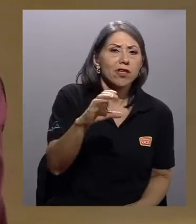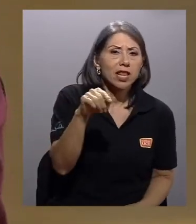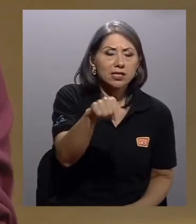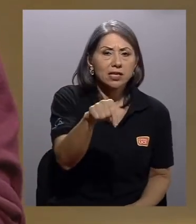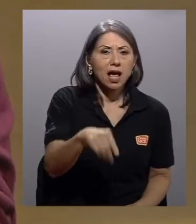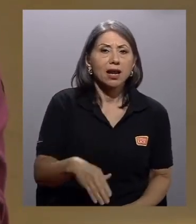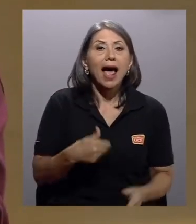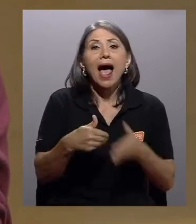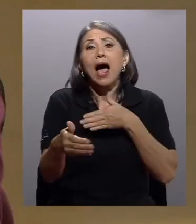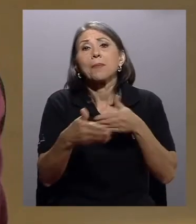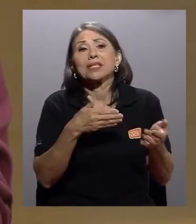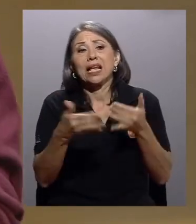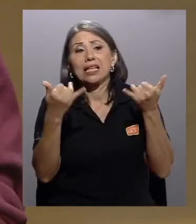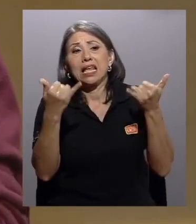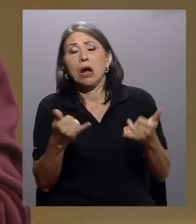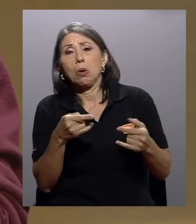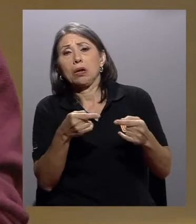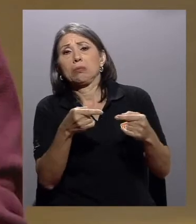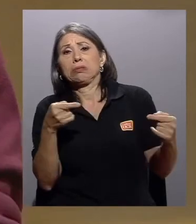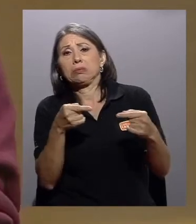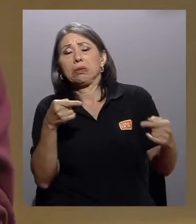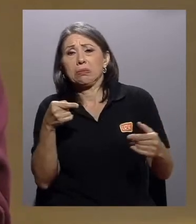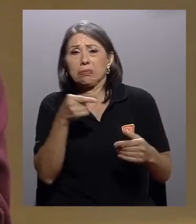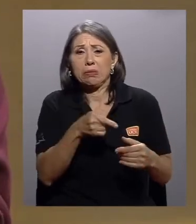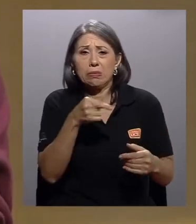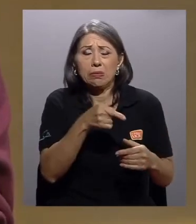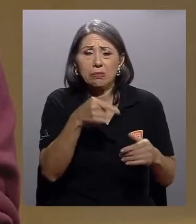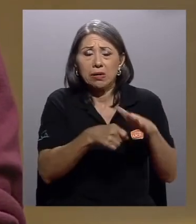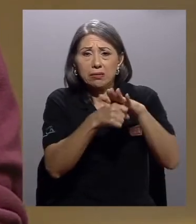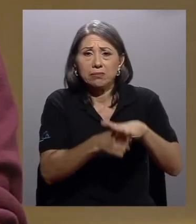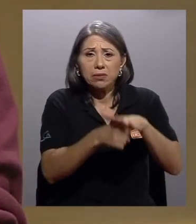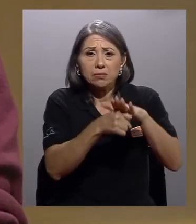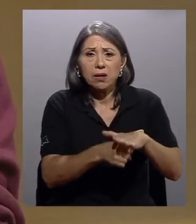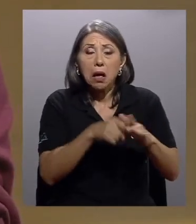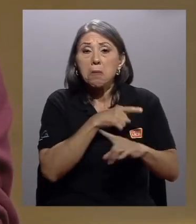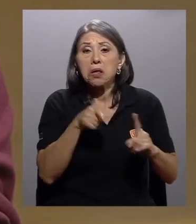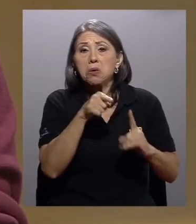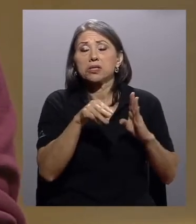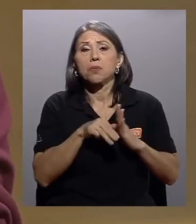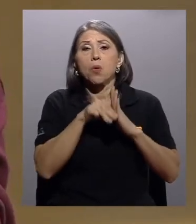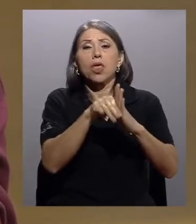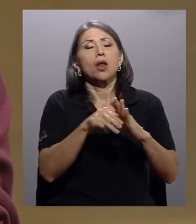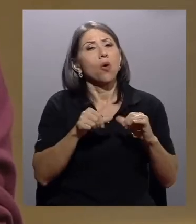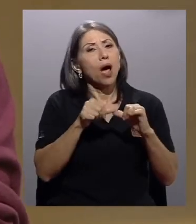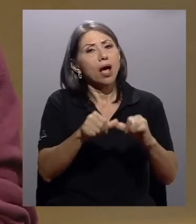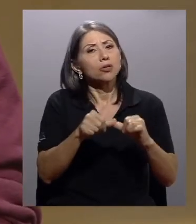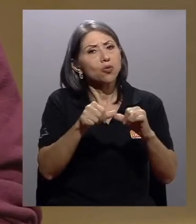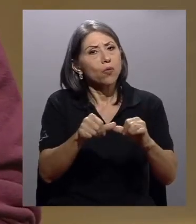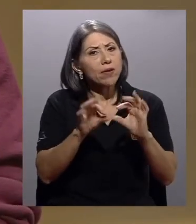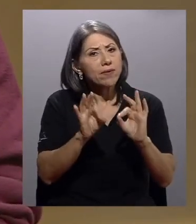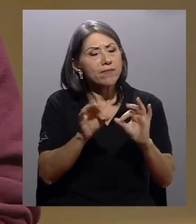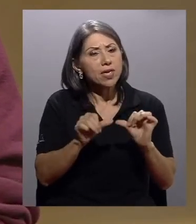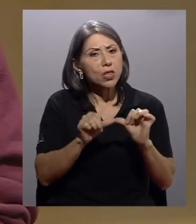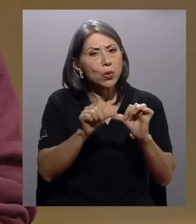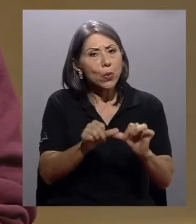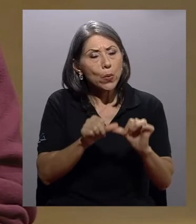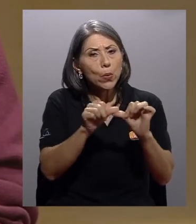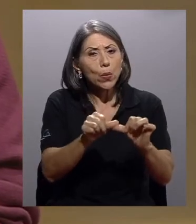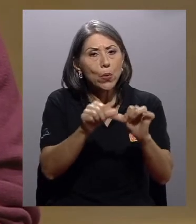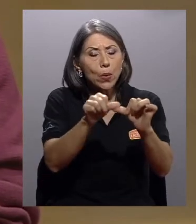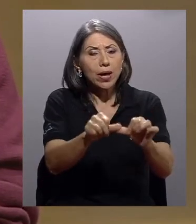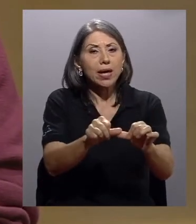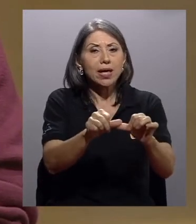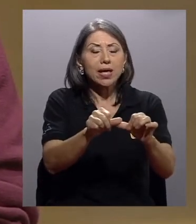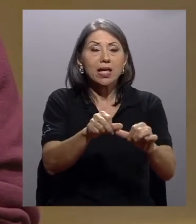presiones que hay en su contra, este modelo ha sobrevivido, y en esa sobrevivencia se han logrado